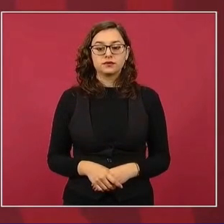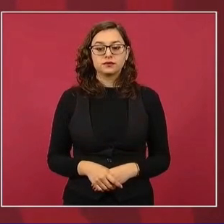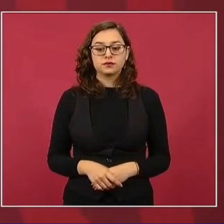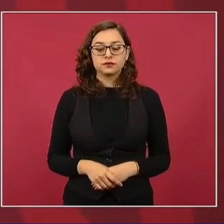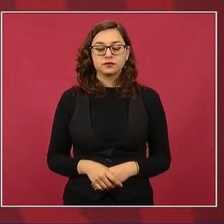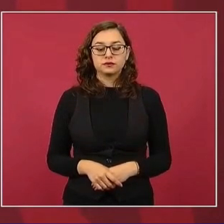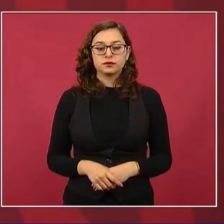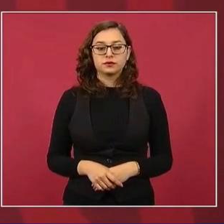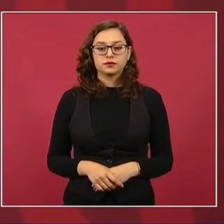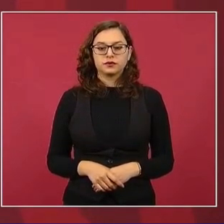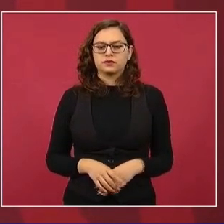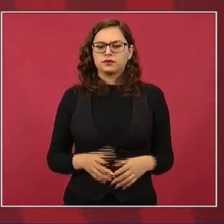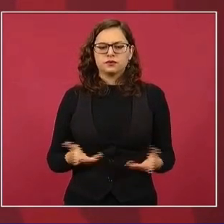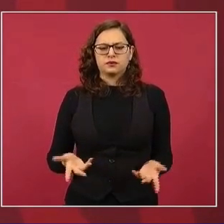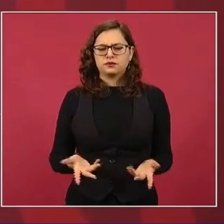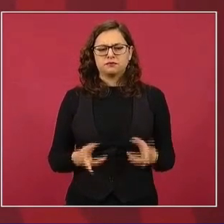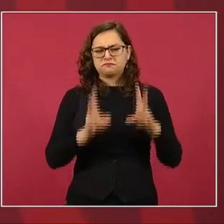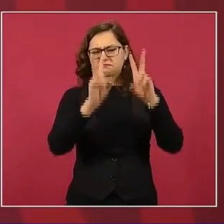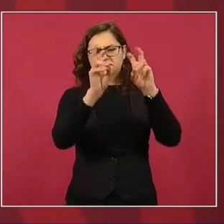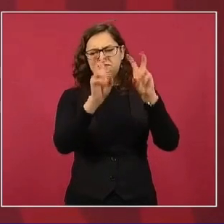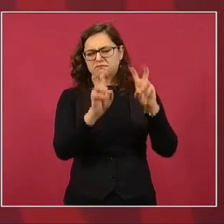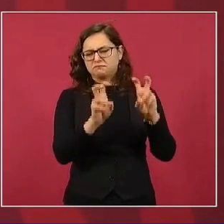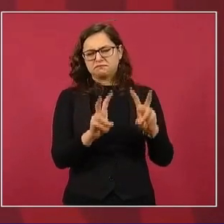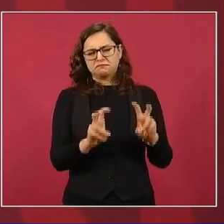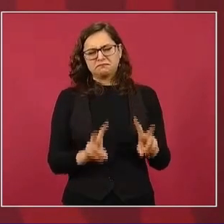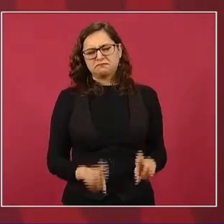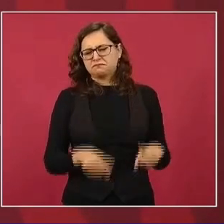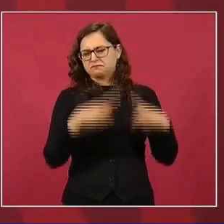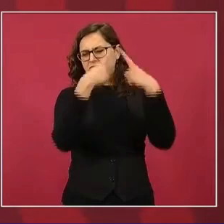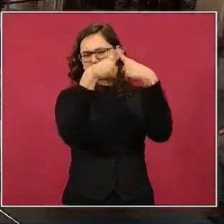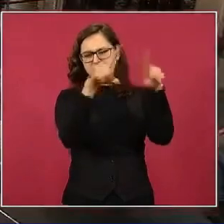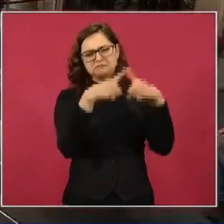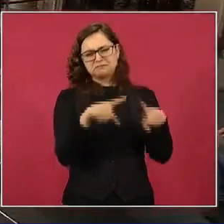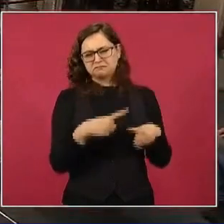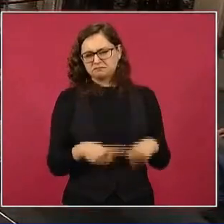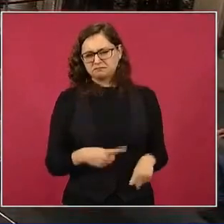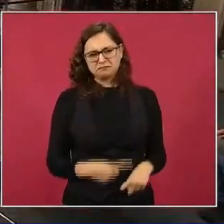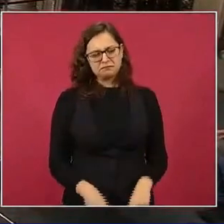Exactamente. Se van a tratar todos los temas. También o sea, siempre es así.